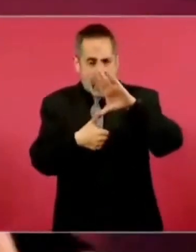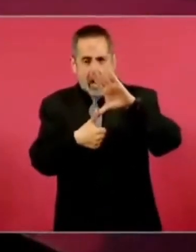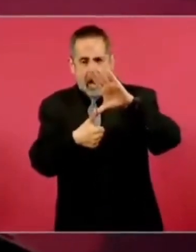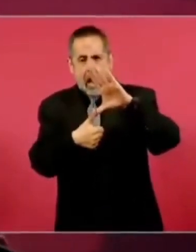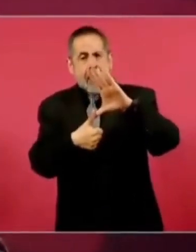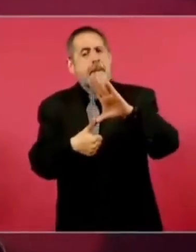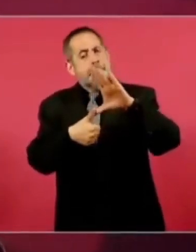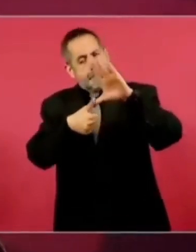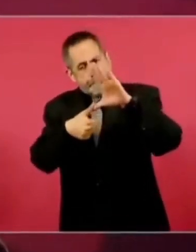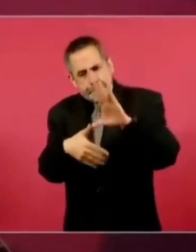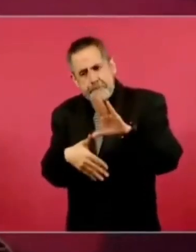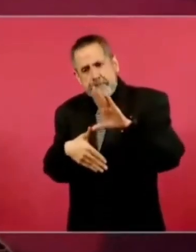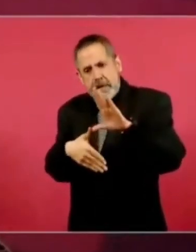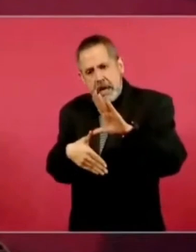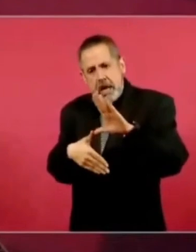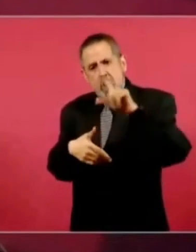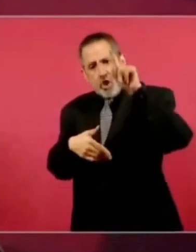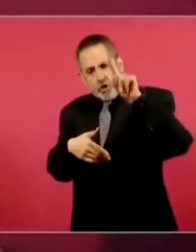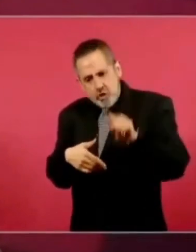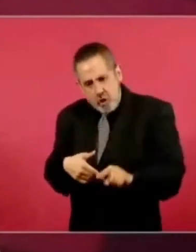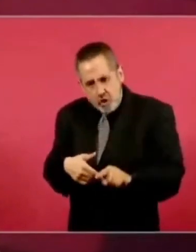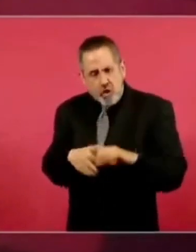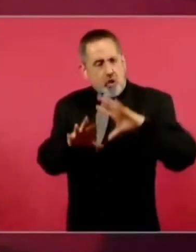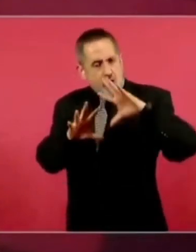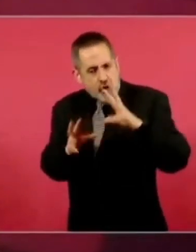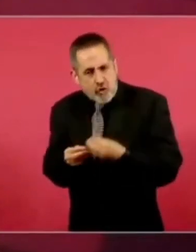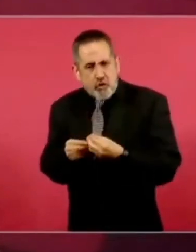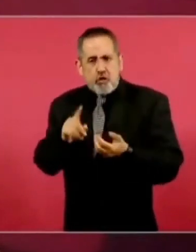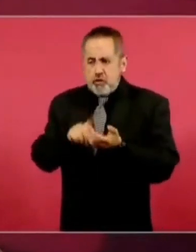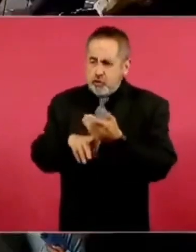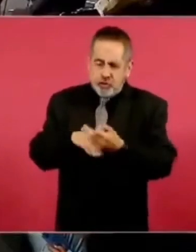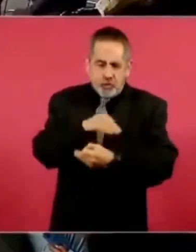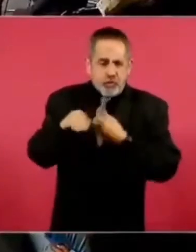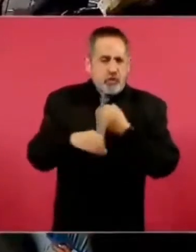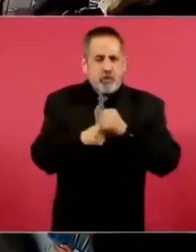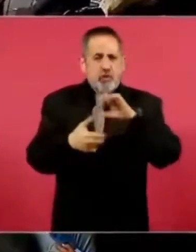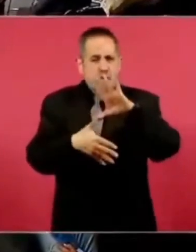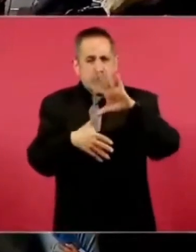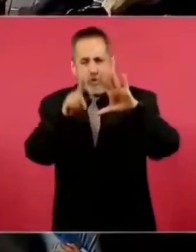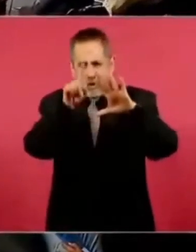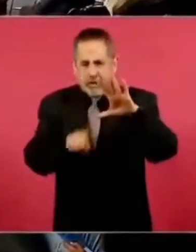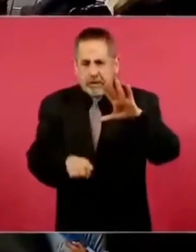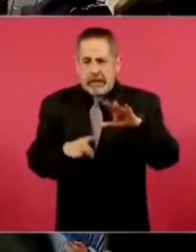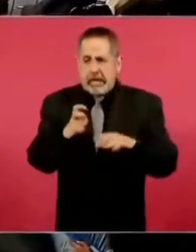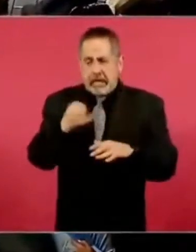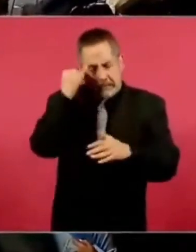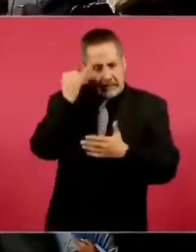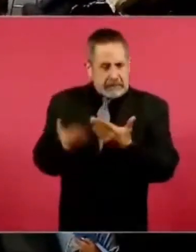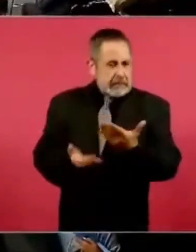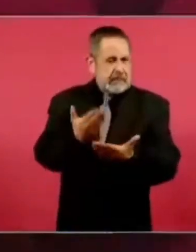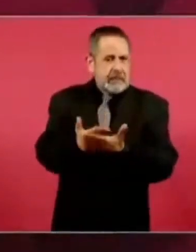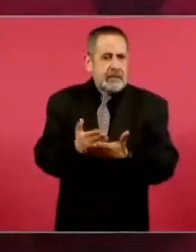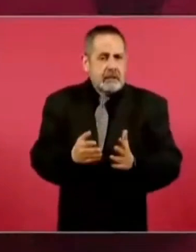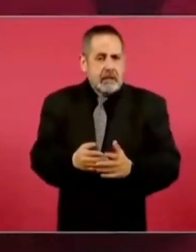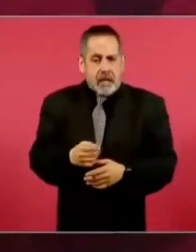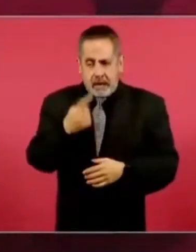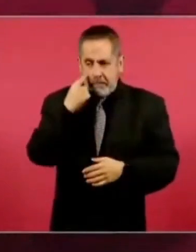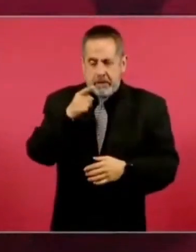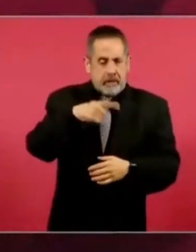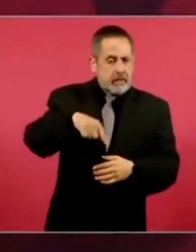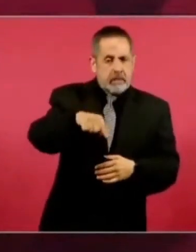ampliamos la integración con toda América? Eso es lo que les estamos planteando a los